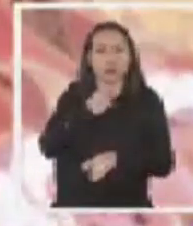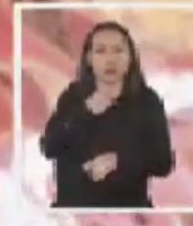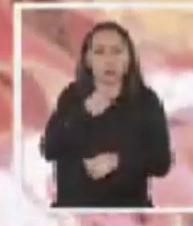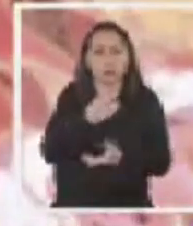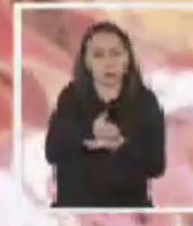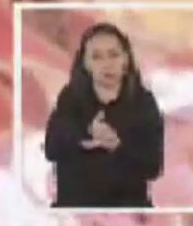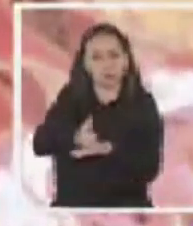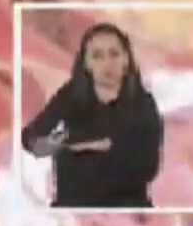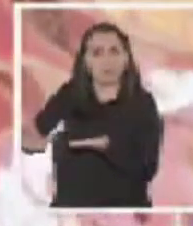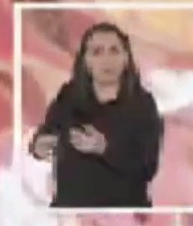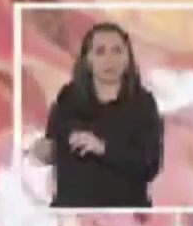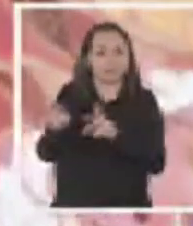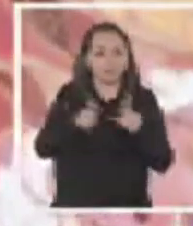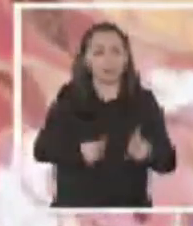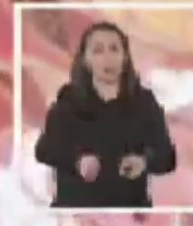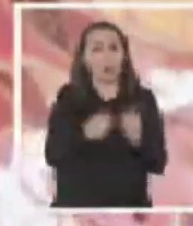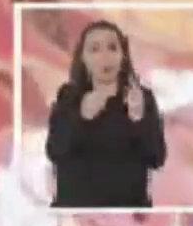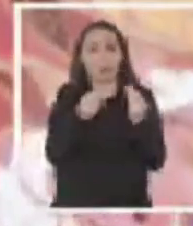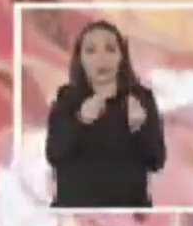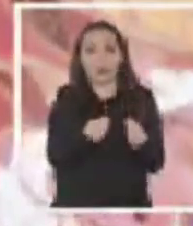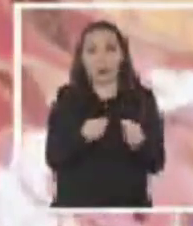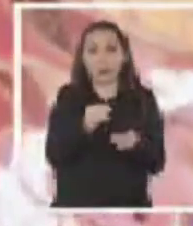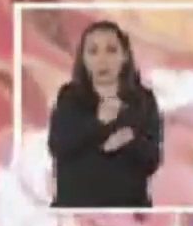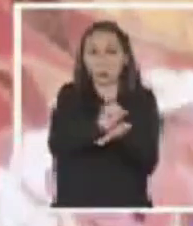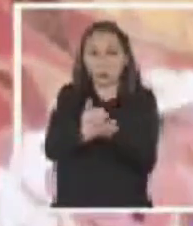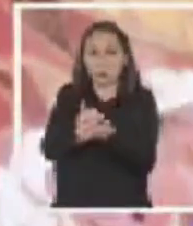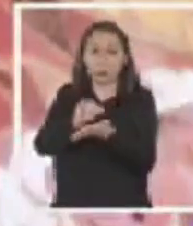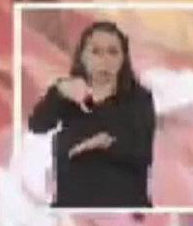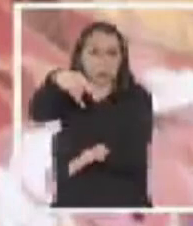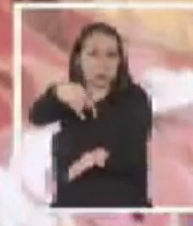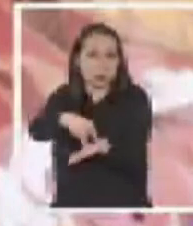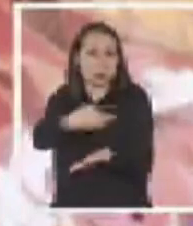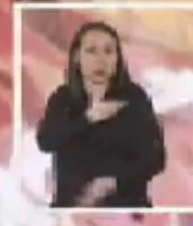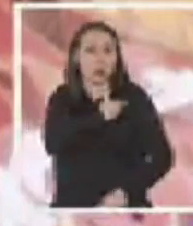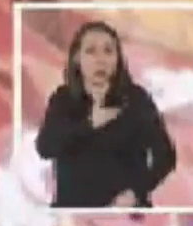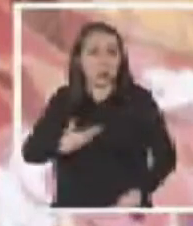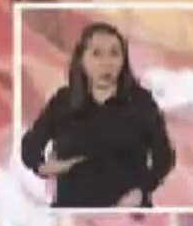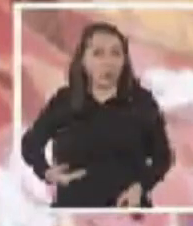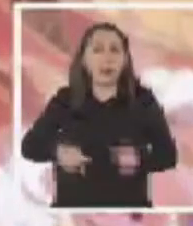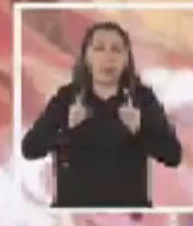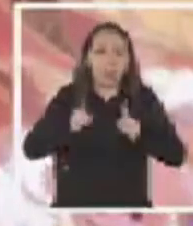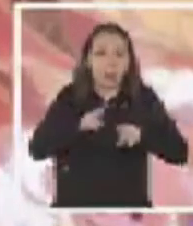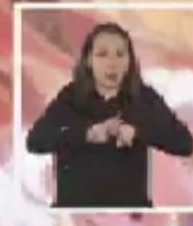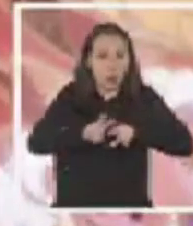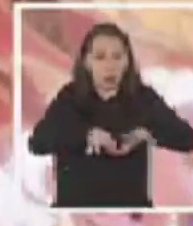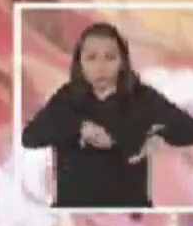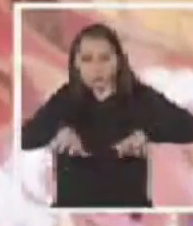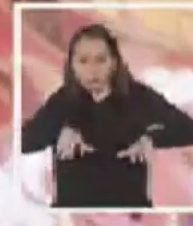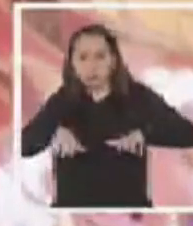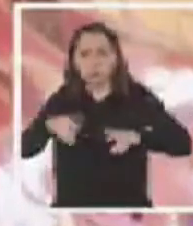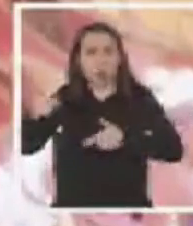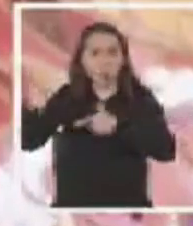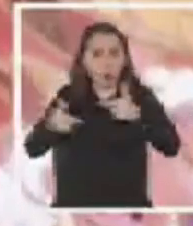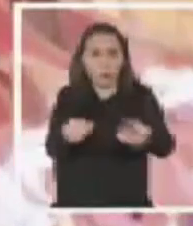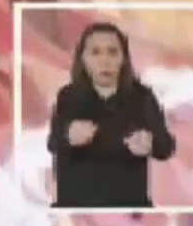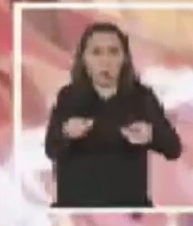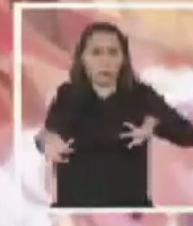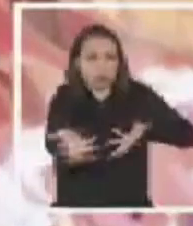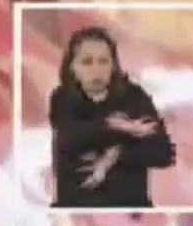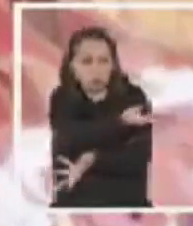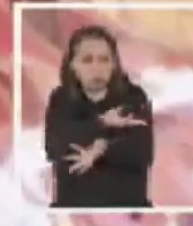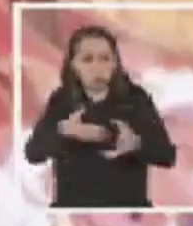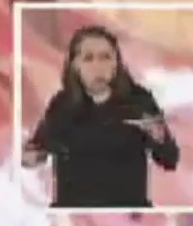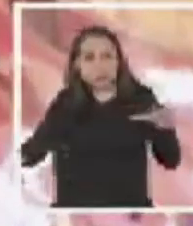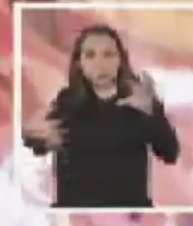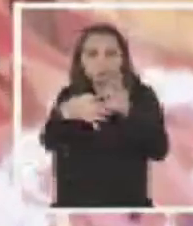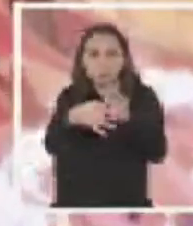los que estamos en las instituciones en el parlamento en el gobierno tenemos que ser política de la buena también y vincularnos con la sociedad